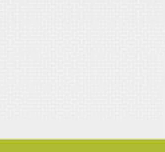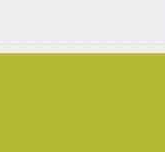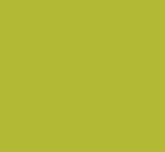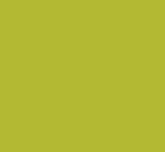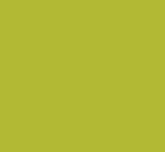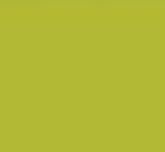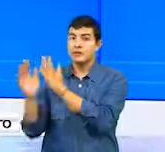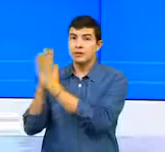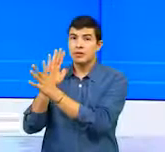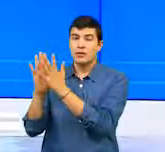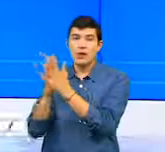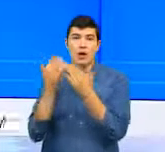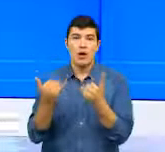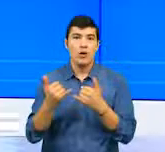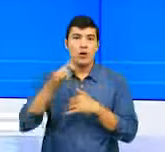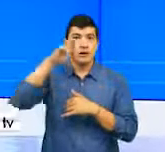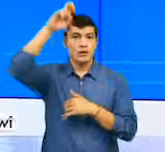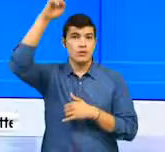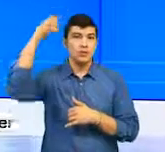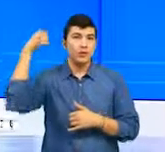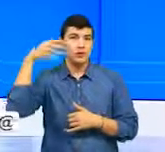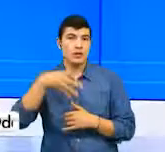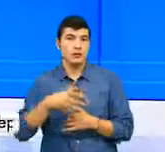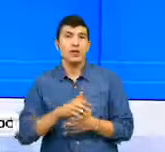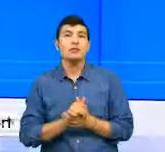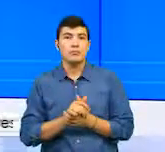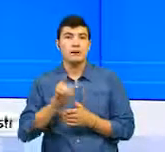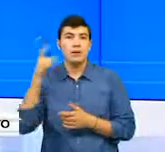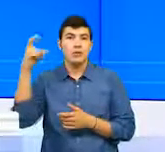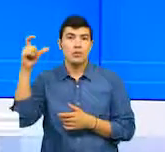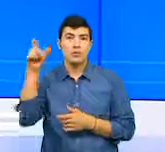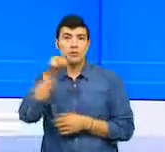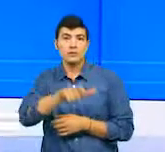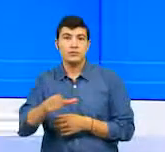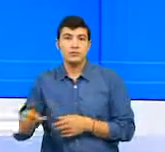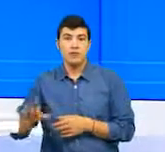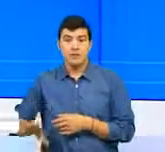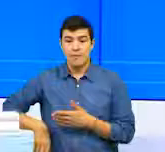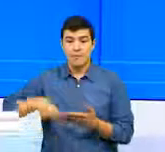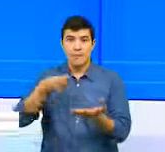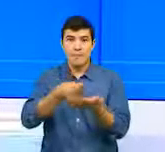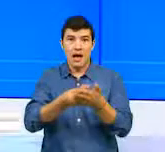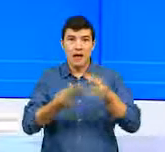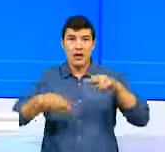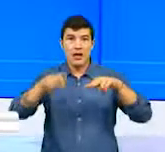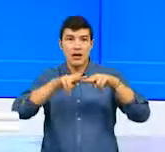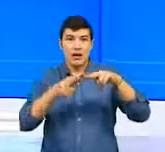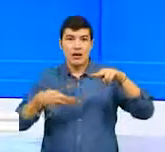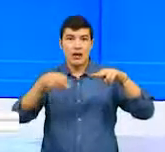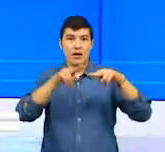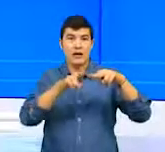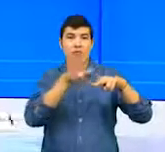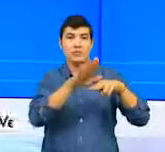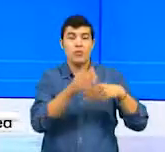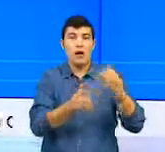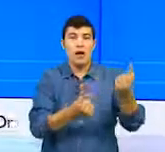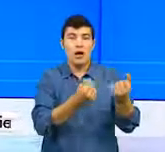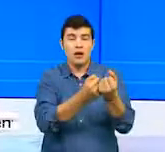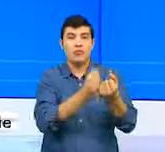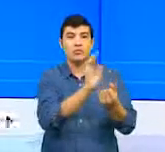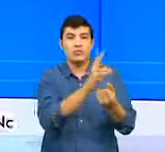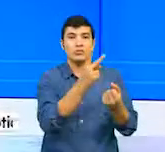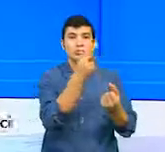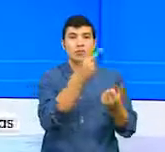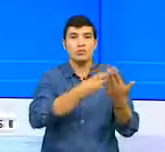Cucutaantro.com. Vamos ahora a norte de Santander porque los cucuteños serán quienes con sus pagos del impuesto por valorización financiarán dos